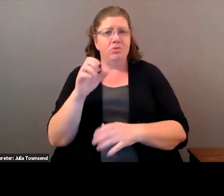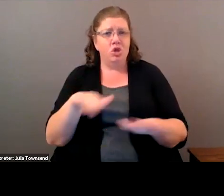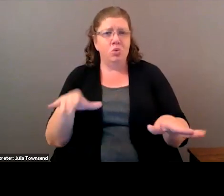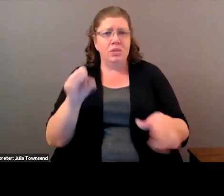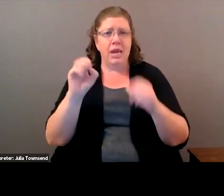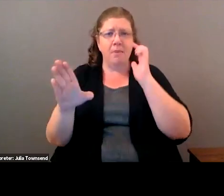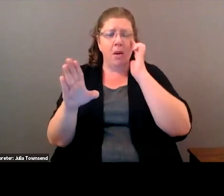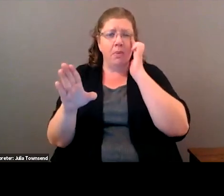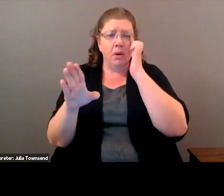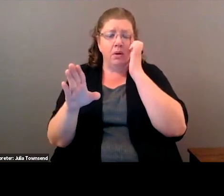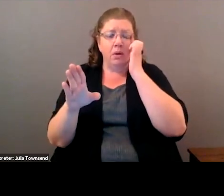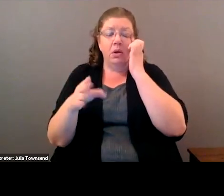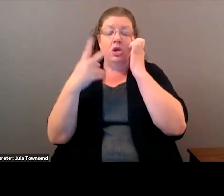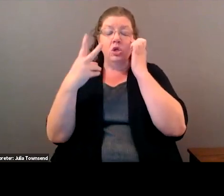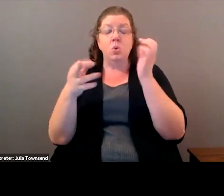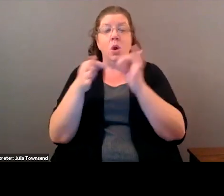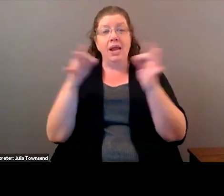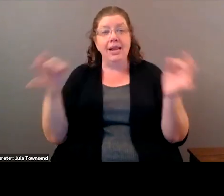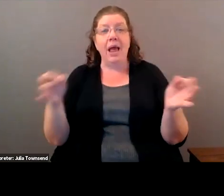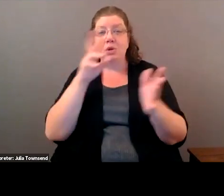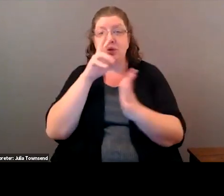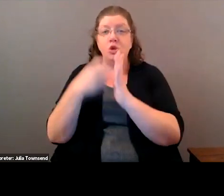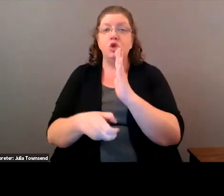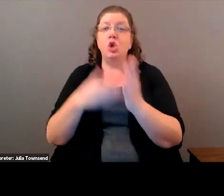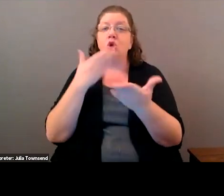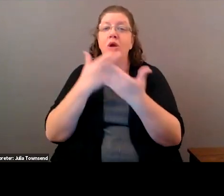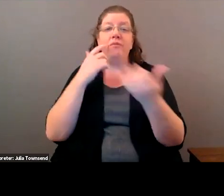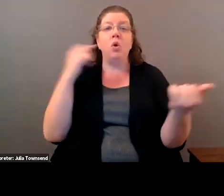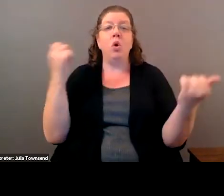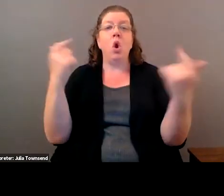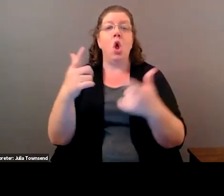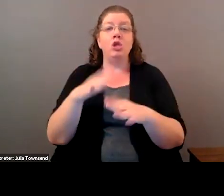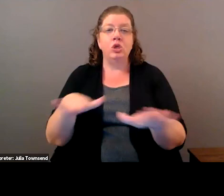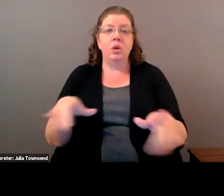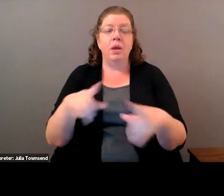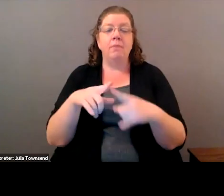Dual language immersion is good for all children, but particularly.